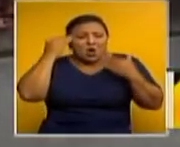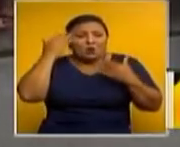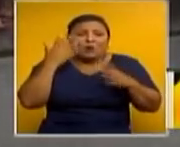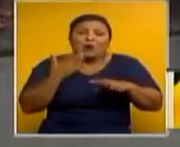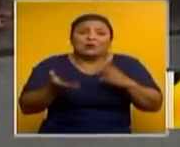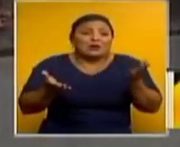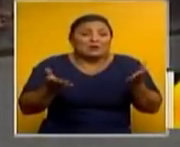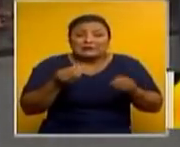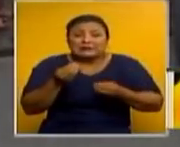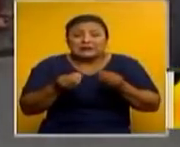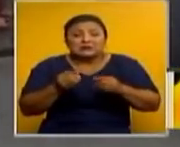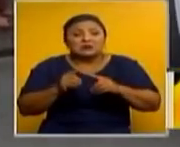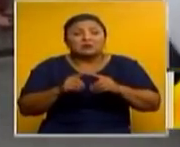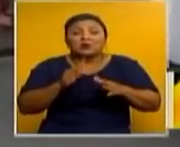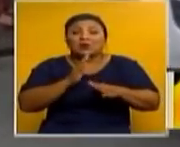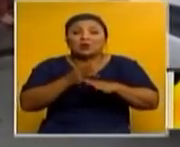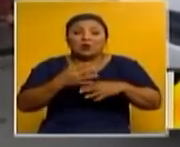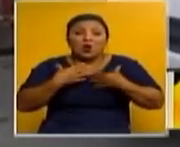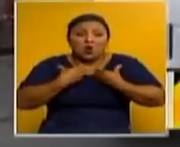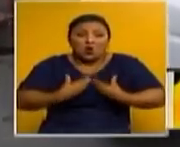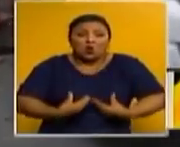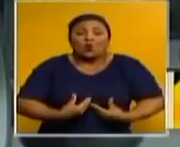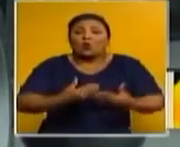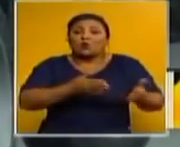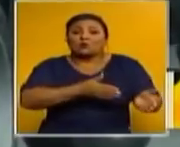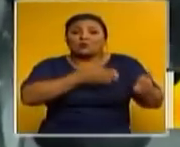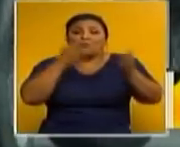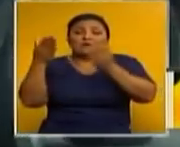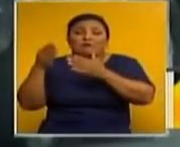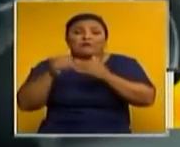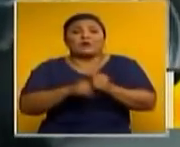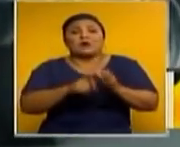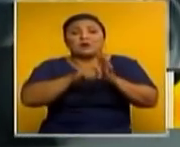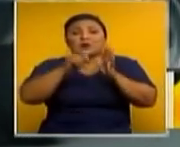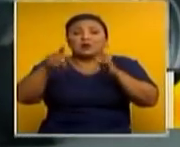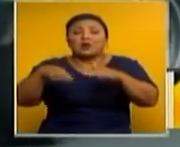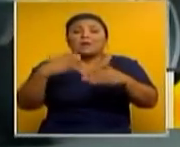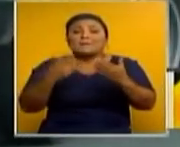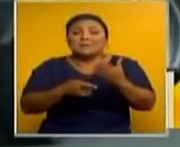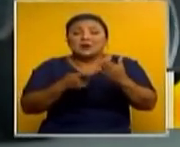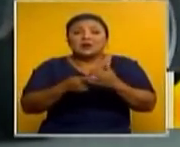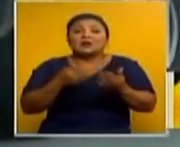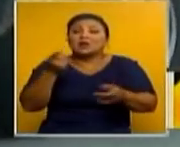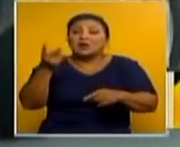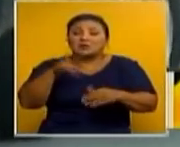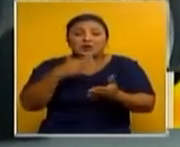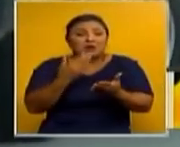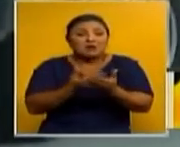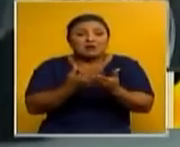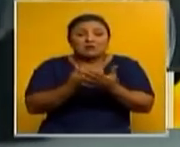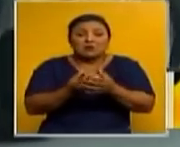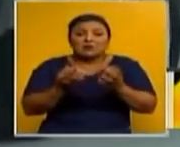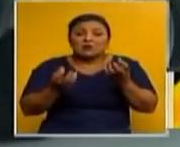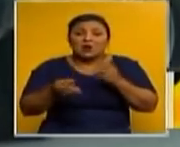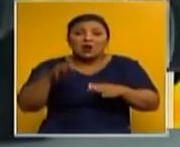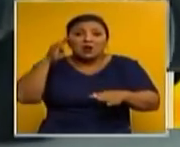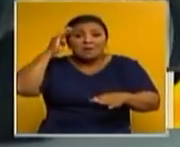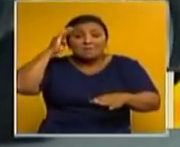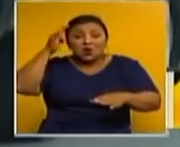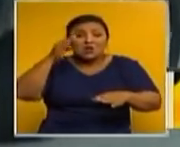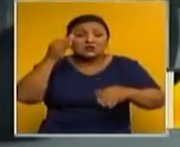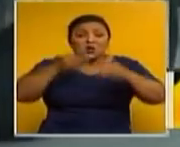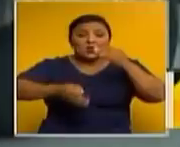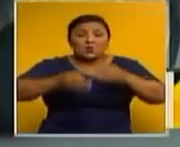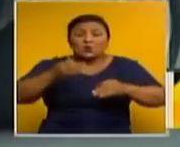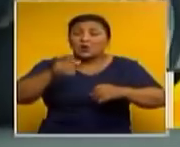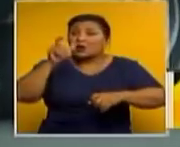cuerpos fueron trasladados hasta el centro forense para las diligencias de ley. Así también las evidencias llevadas hasta la policía judicial y el